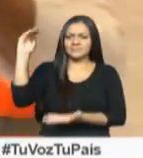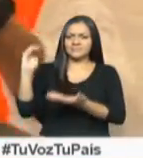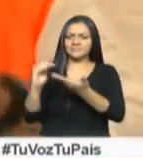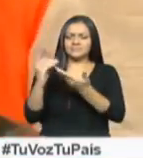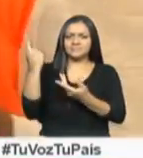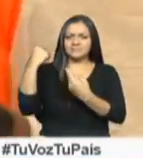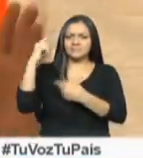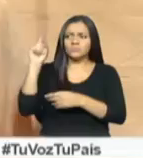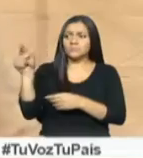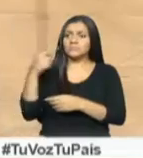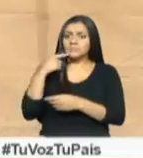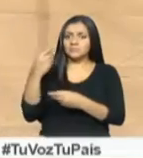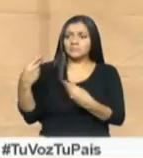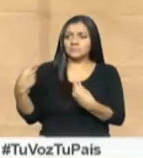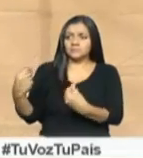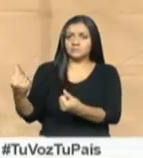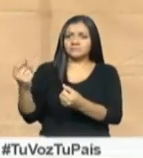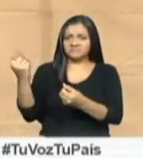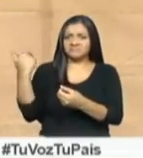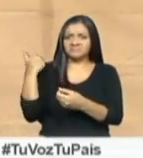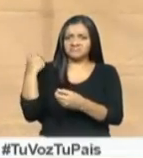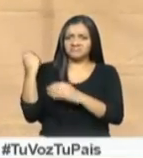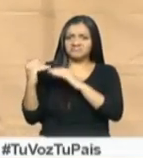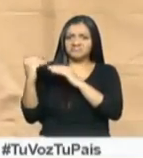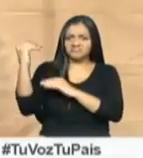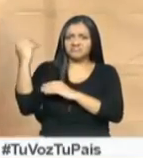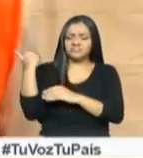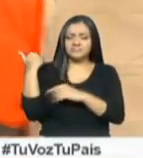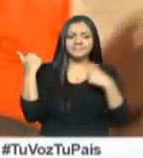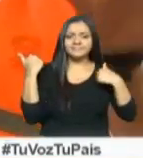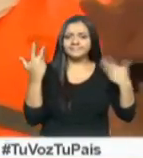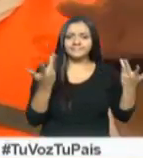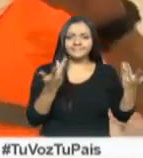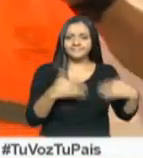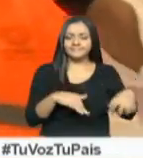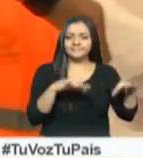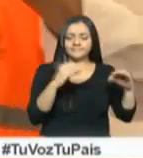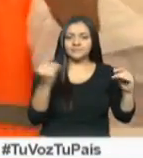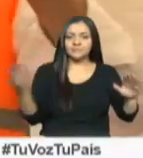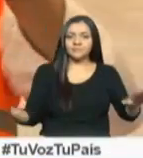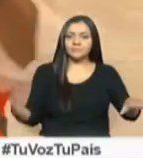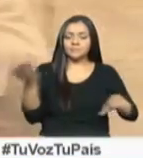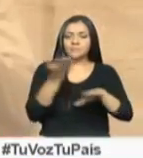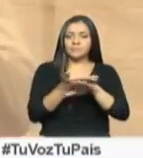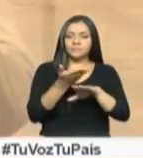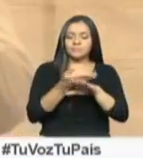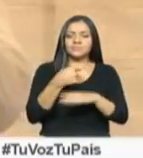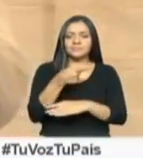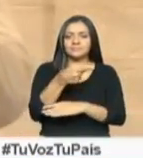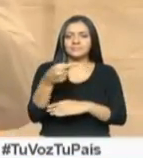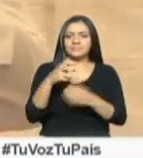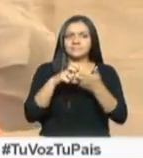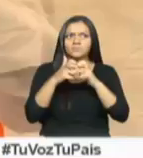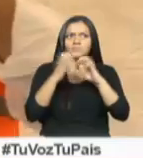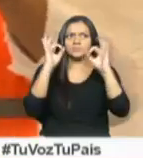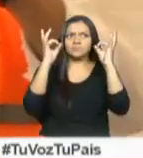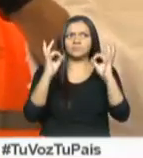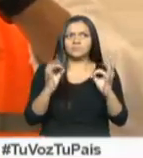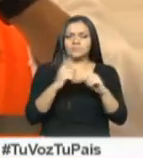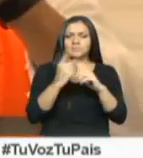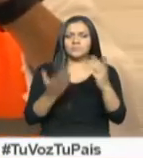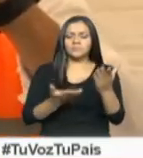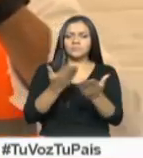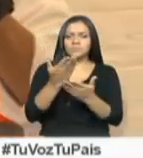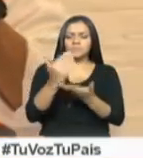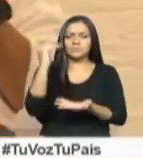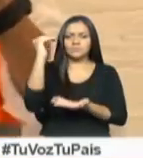propuesta. A ellos les sobra plata, a nosotros nos falta. Porque están proponiendo, están hablando de que hay déficit fiscal y están proponiendo